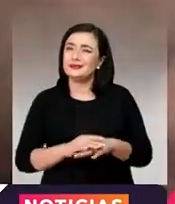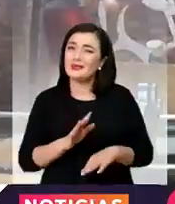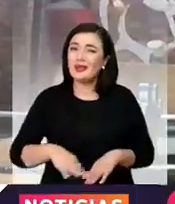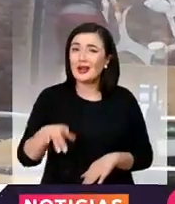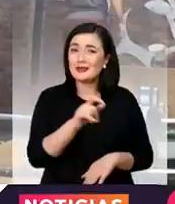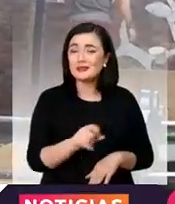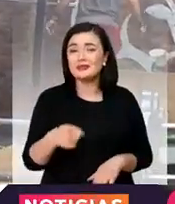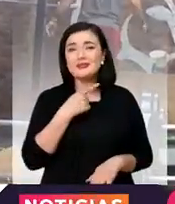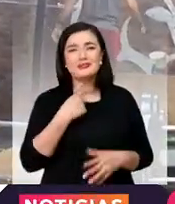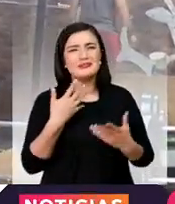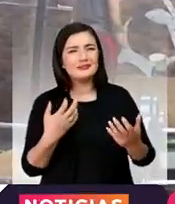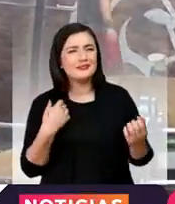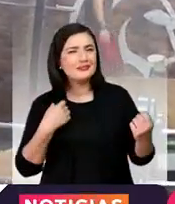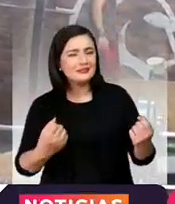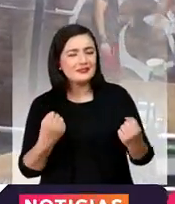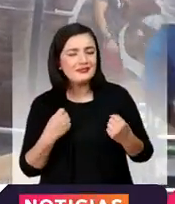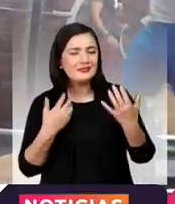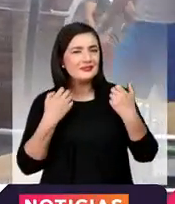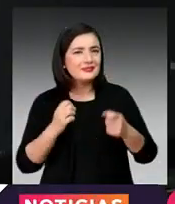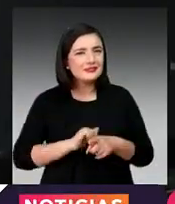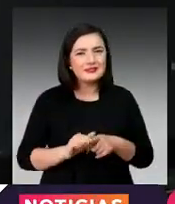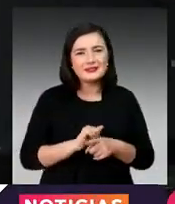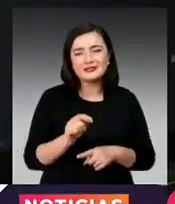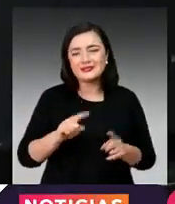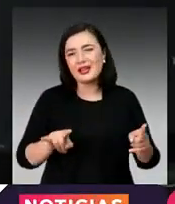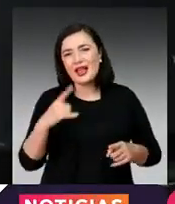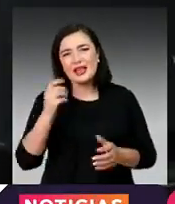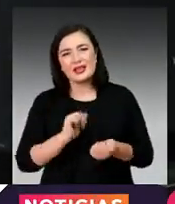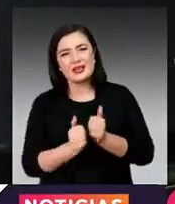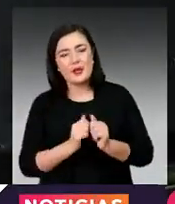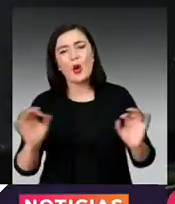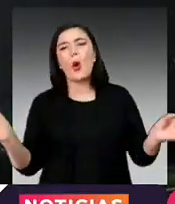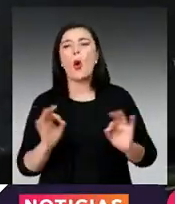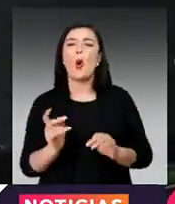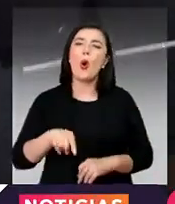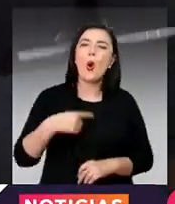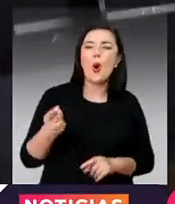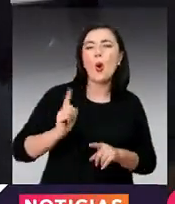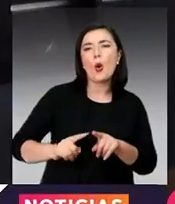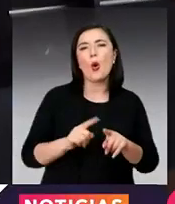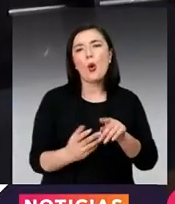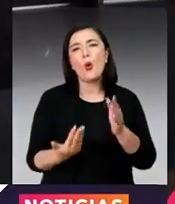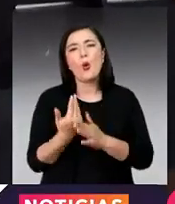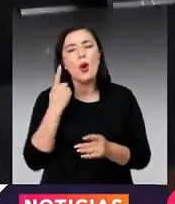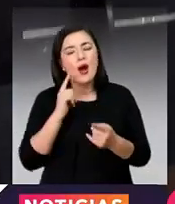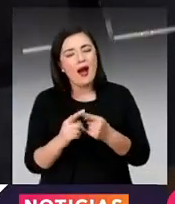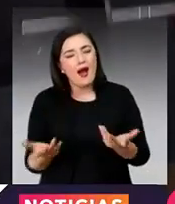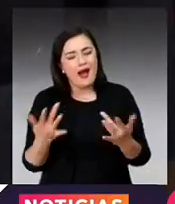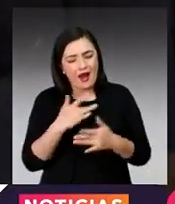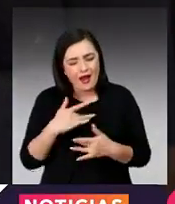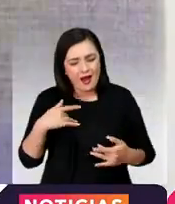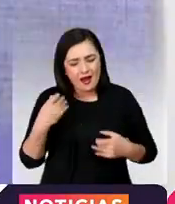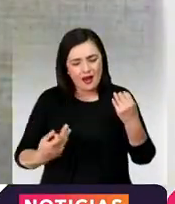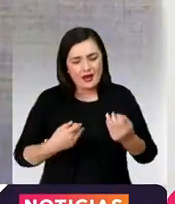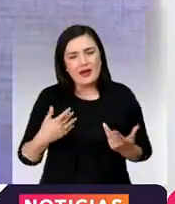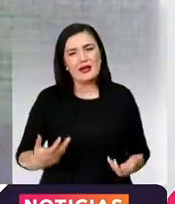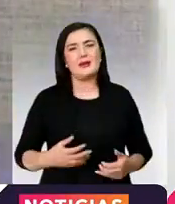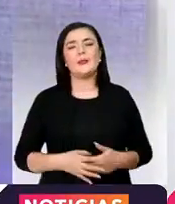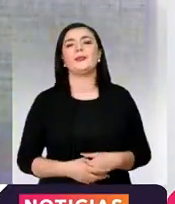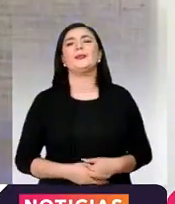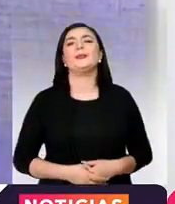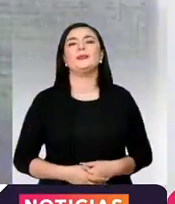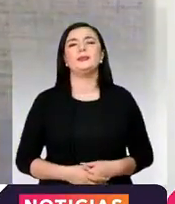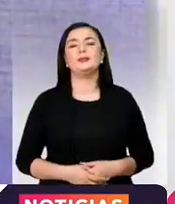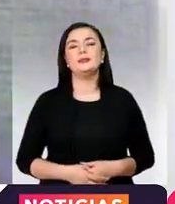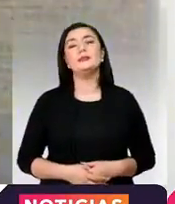que deseen iniciar con la práctica de algún deporte o conocer nuevas disciplinas para mantenerse saludable. Bueno, si